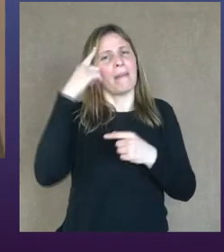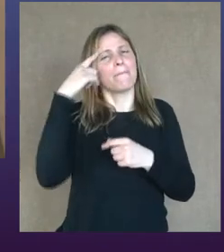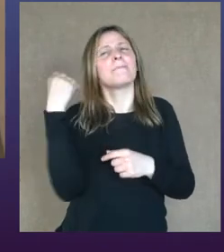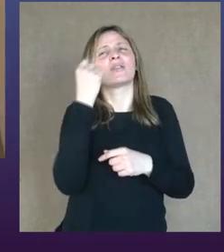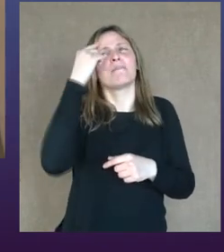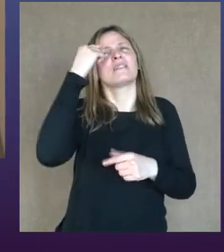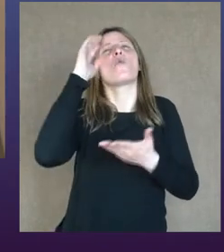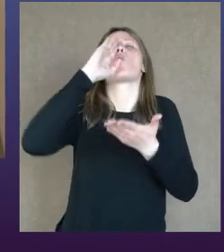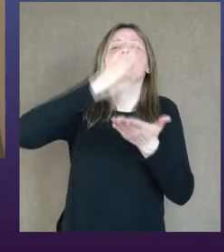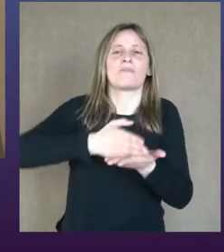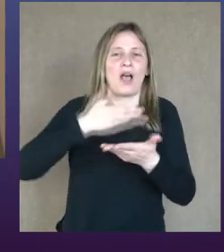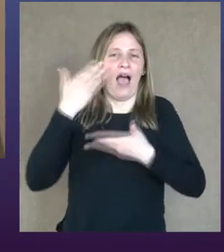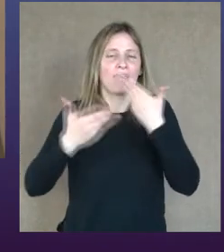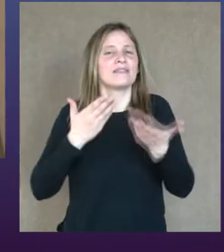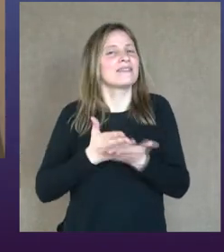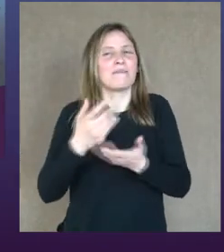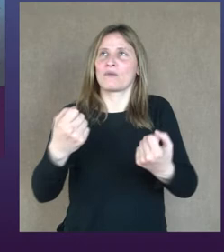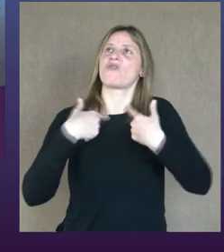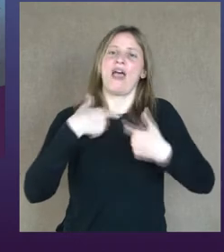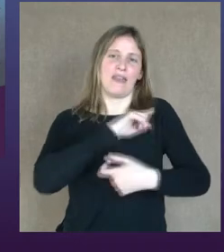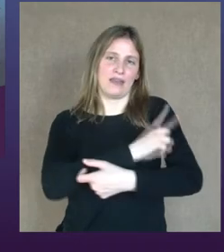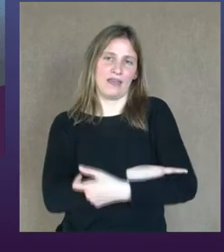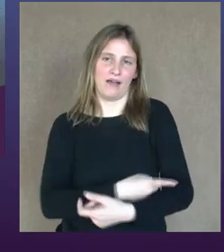importante porque es lo que me tiene siempre con energía.